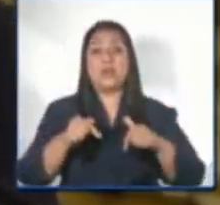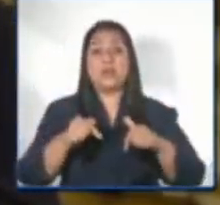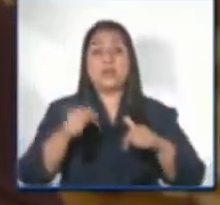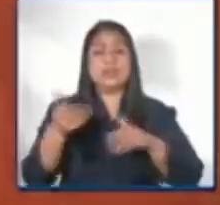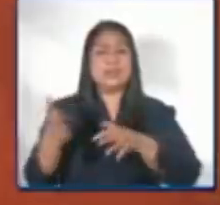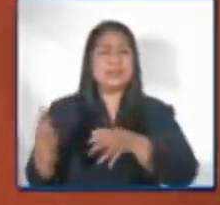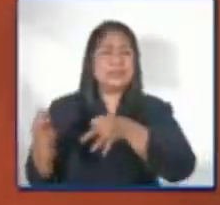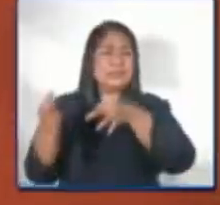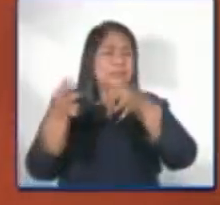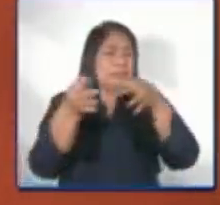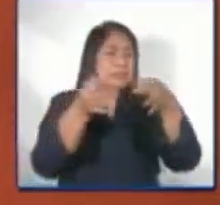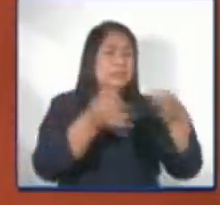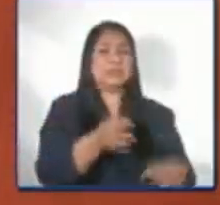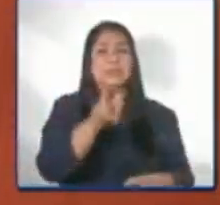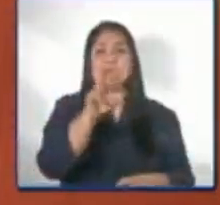después de 201 años,